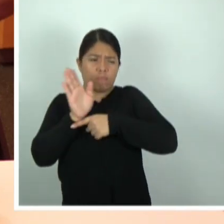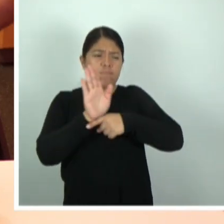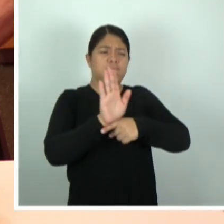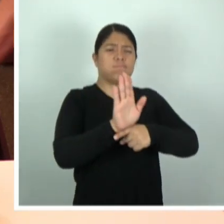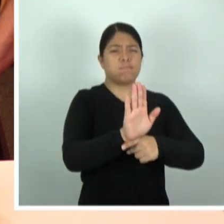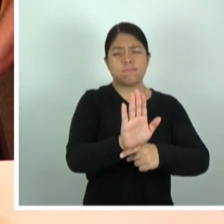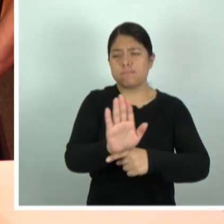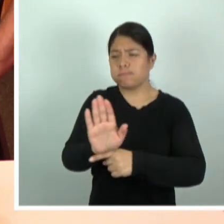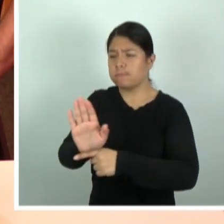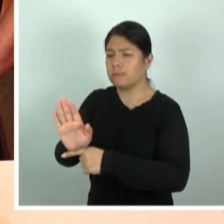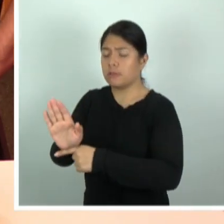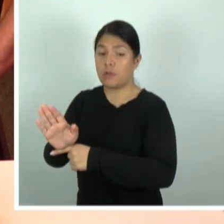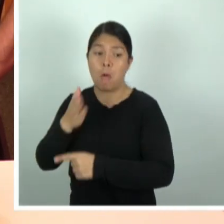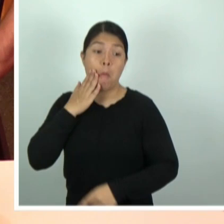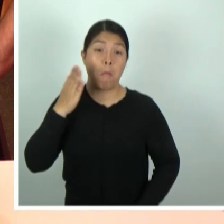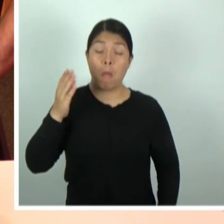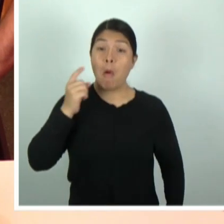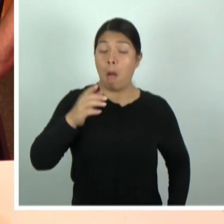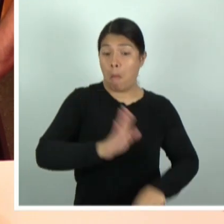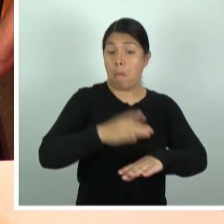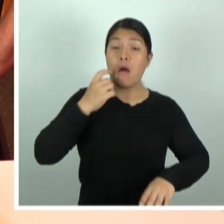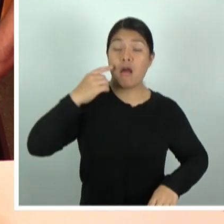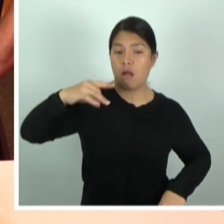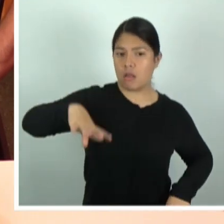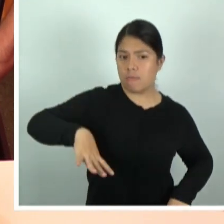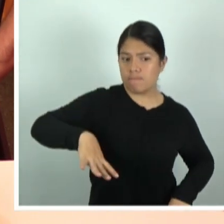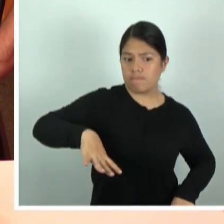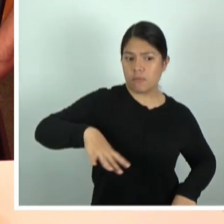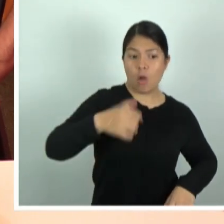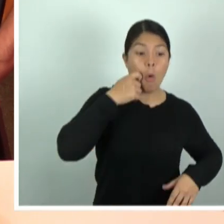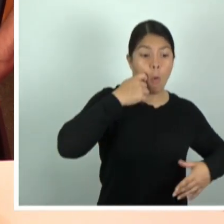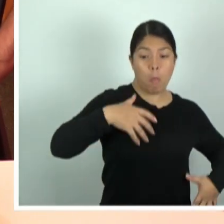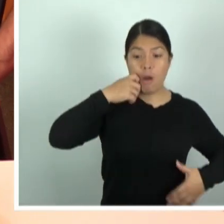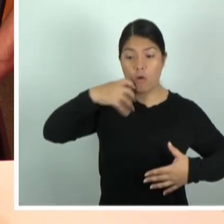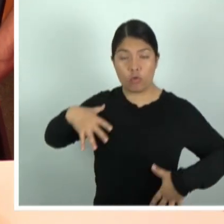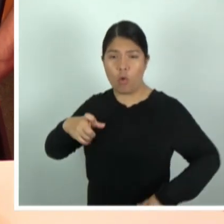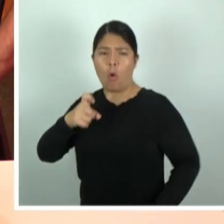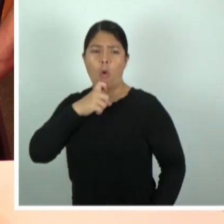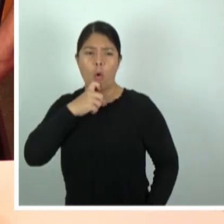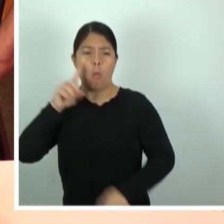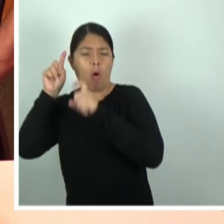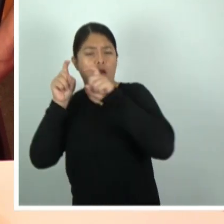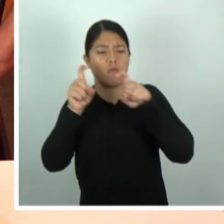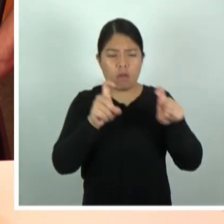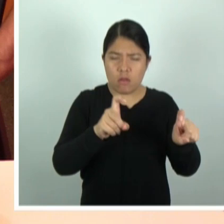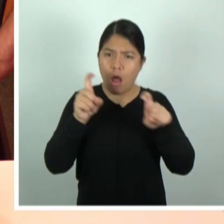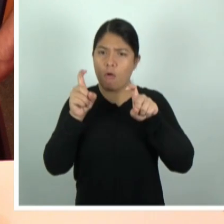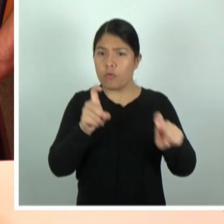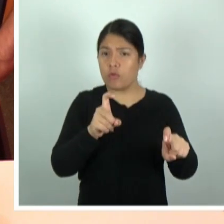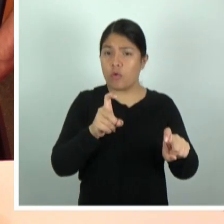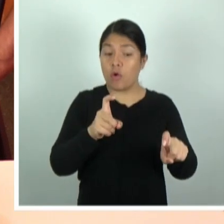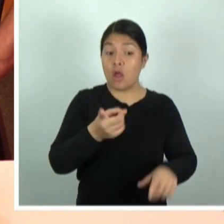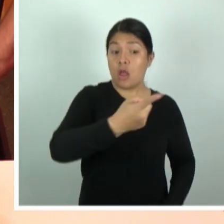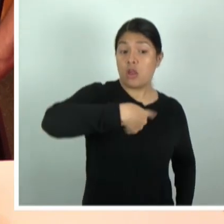se manifestó para todo ser humano. ¿Cómo? Enseñándonos para que nosotros, por la